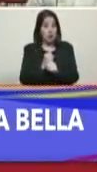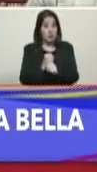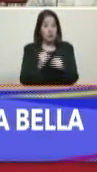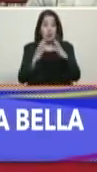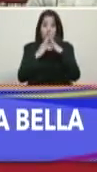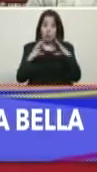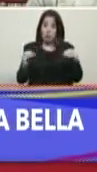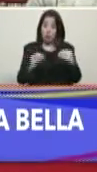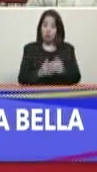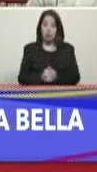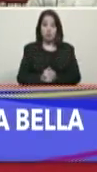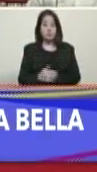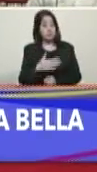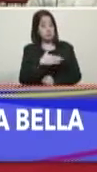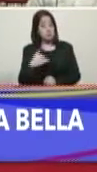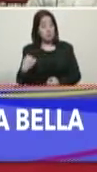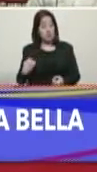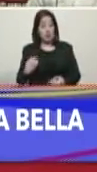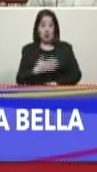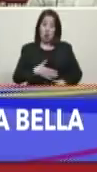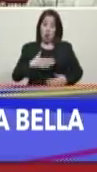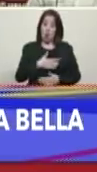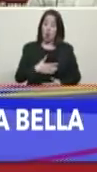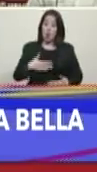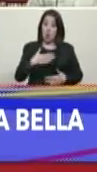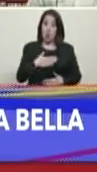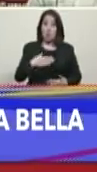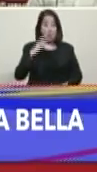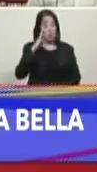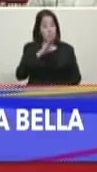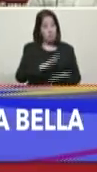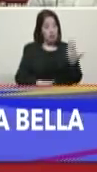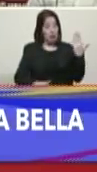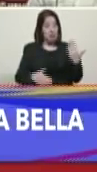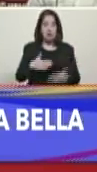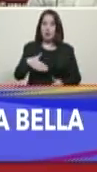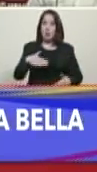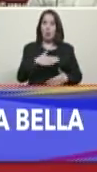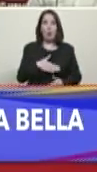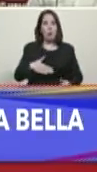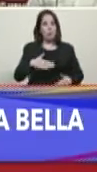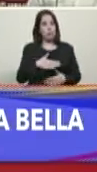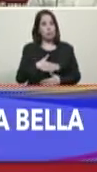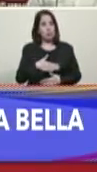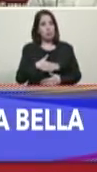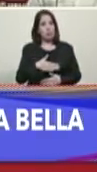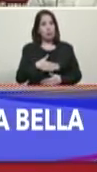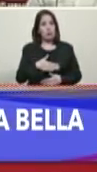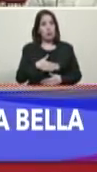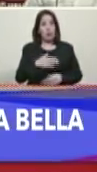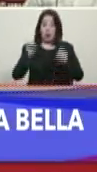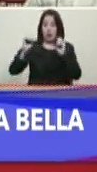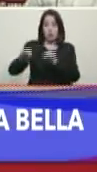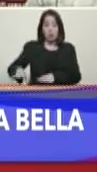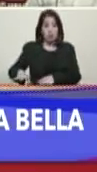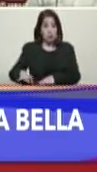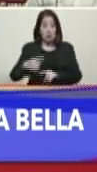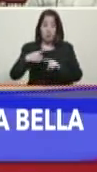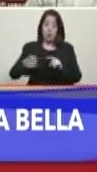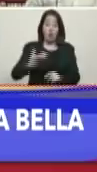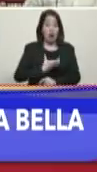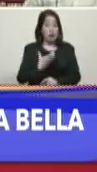y si quieres vivir la vida cómoda vaya y viva la vida cómoda pues pero alcalde no puede ser mi